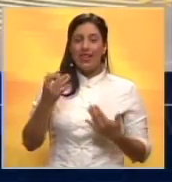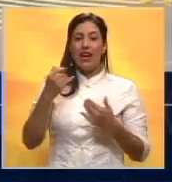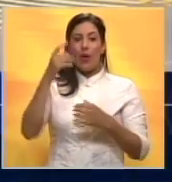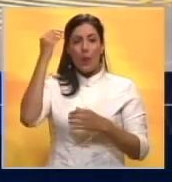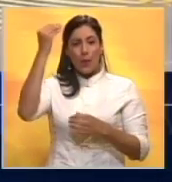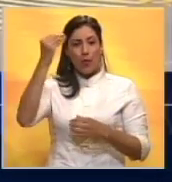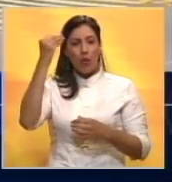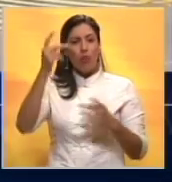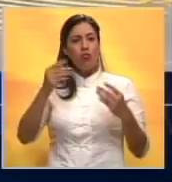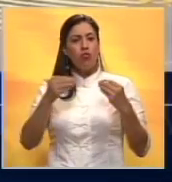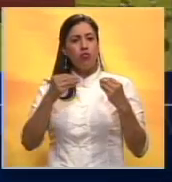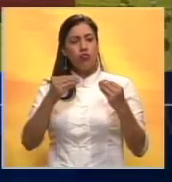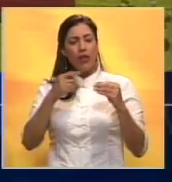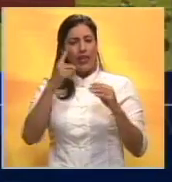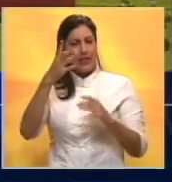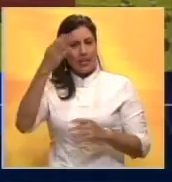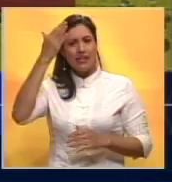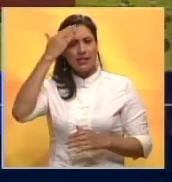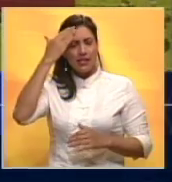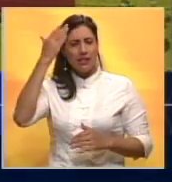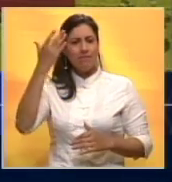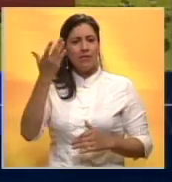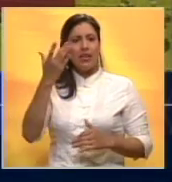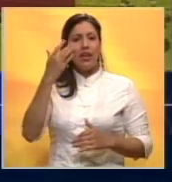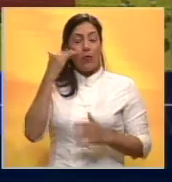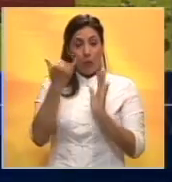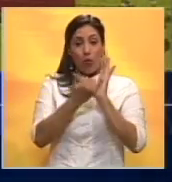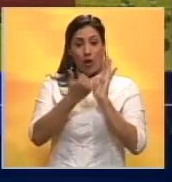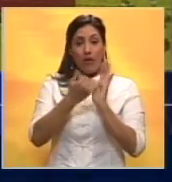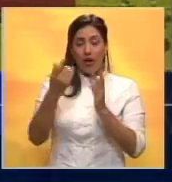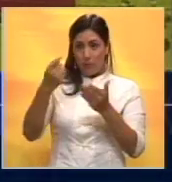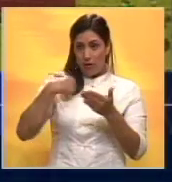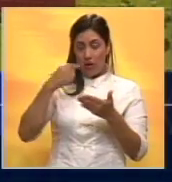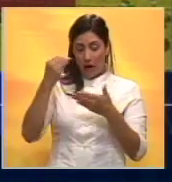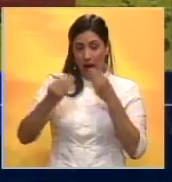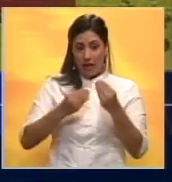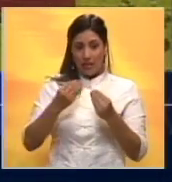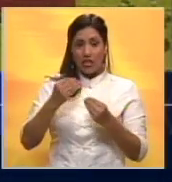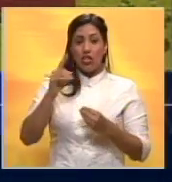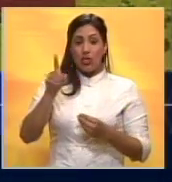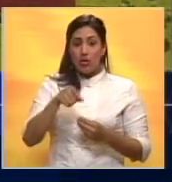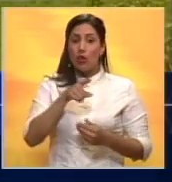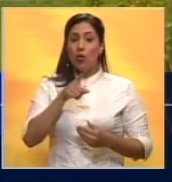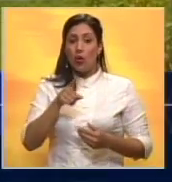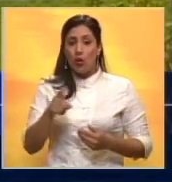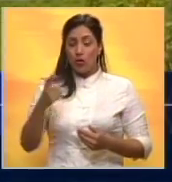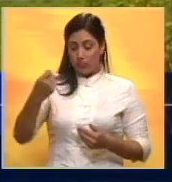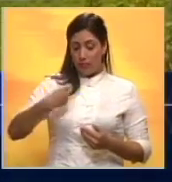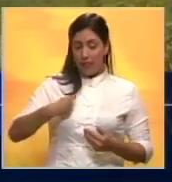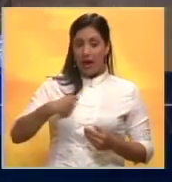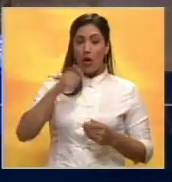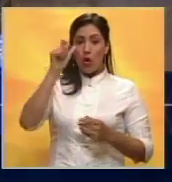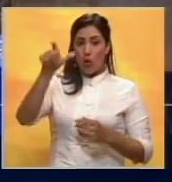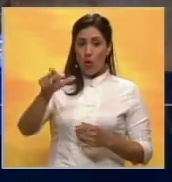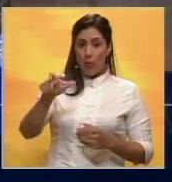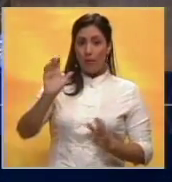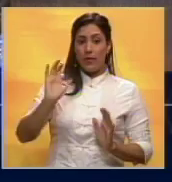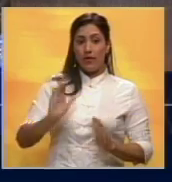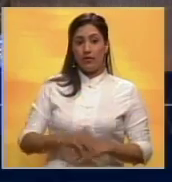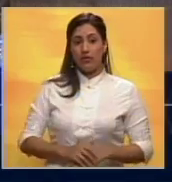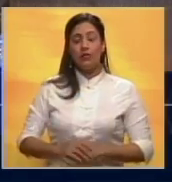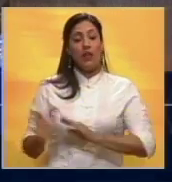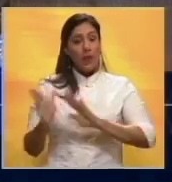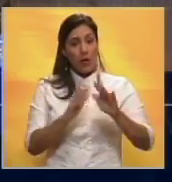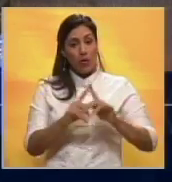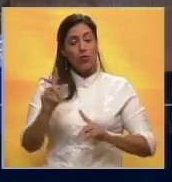opinión pública se da cuenta por la prueba que se me haga de si recibí o no dinero del señor